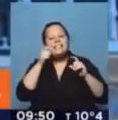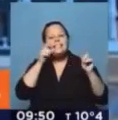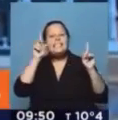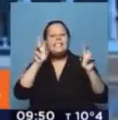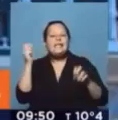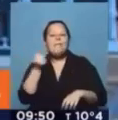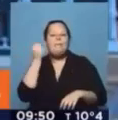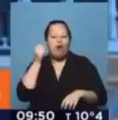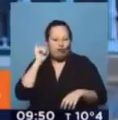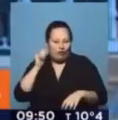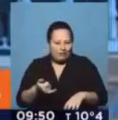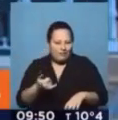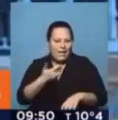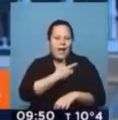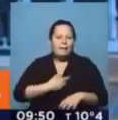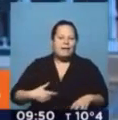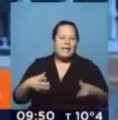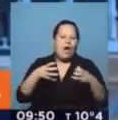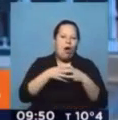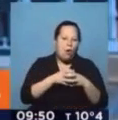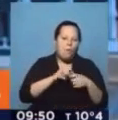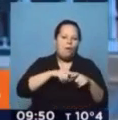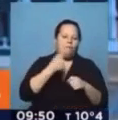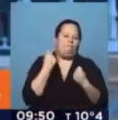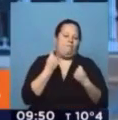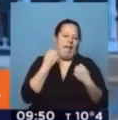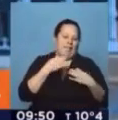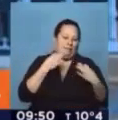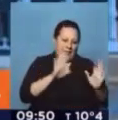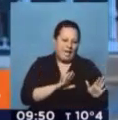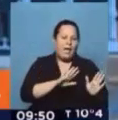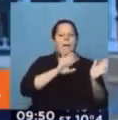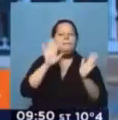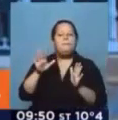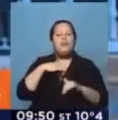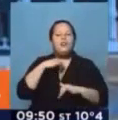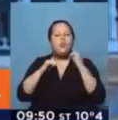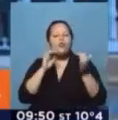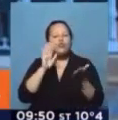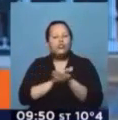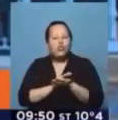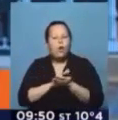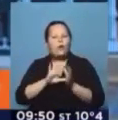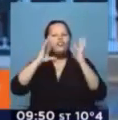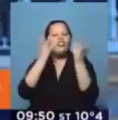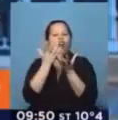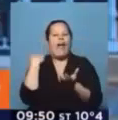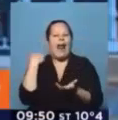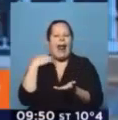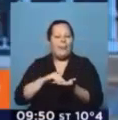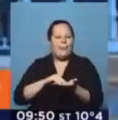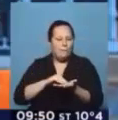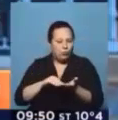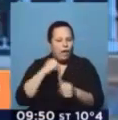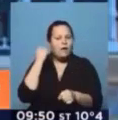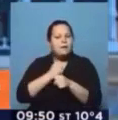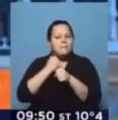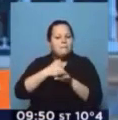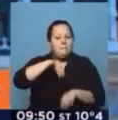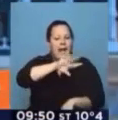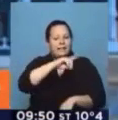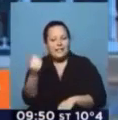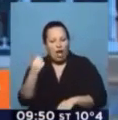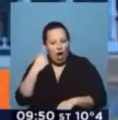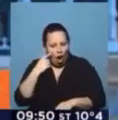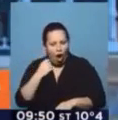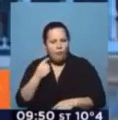emblemáticos, que son presidentas de partidos y tienen un peso particular. Pero hablo de la generalidad de las diputadas. Trabajamos mucho más,